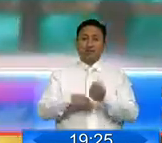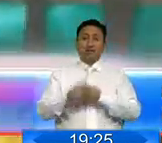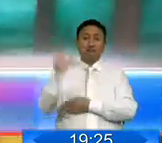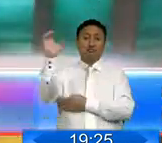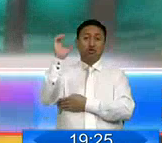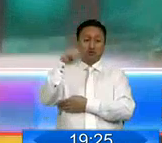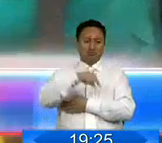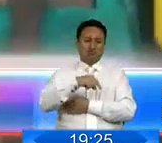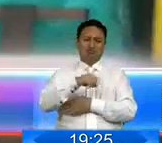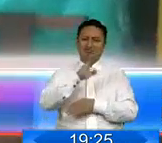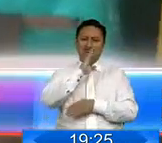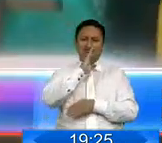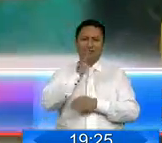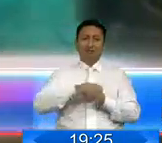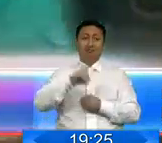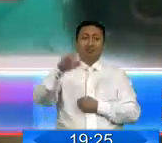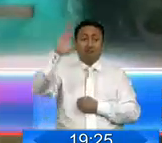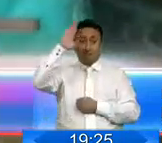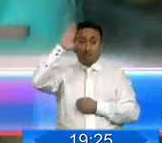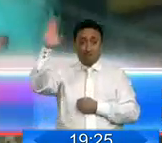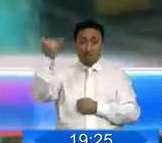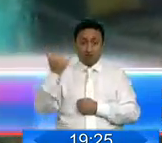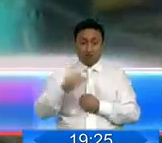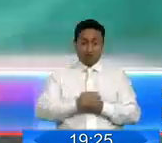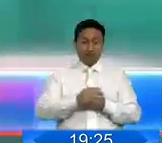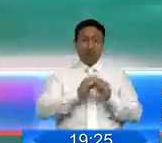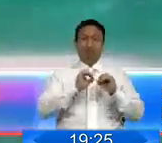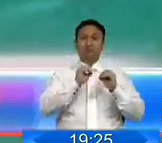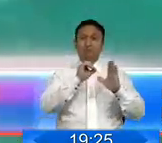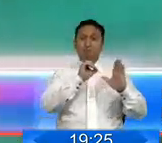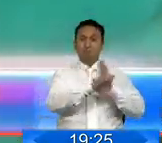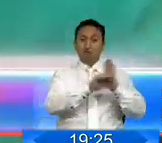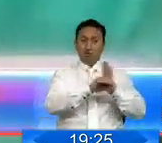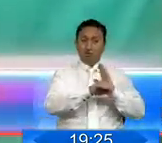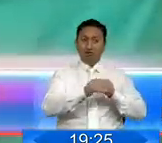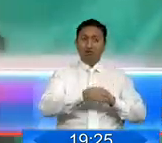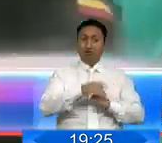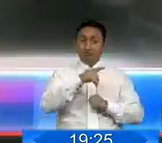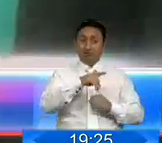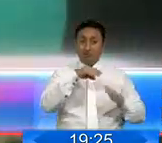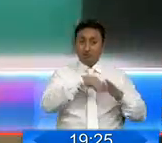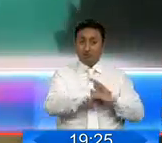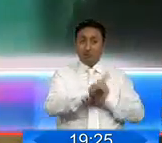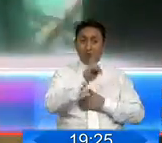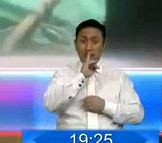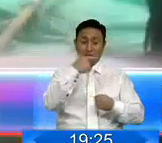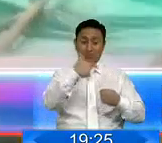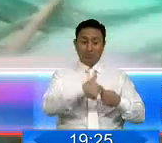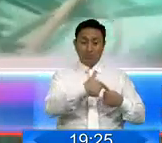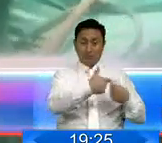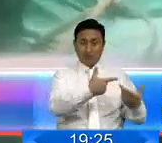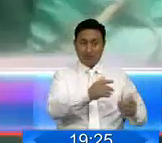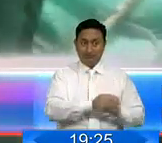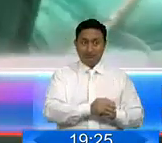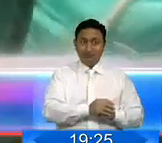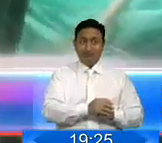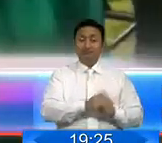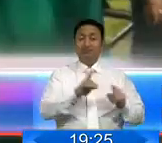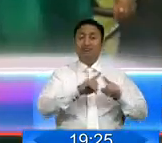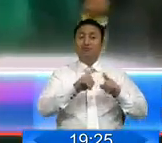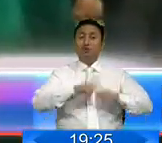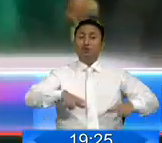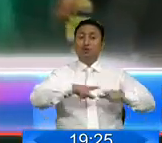esta frontera. La policía del vecino país logró desmantelar una bodega en donde se almacenaba el carburante ecuatoriano, que llega bajo distintas modalidades para